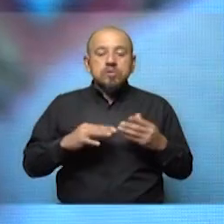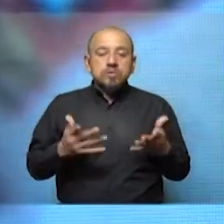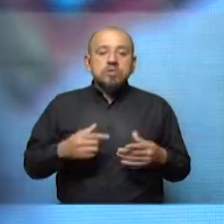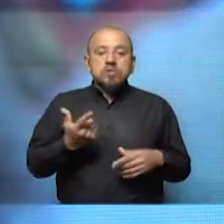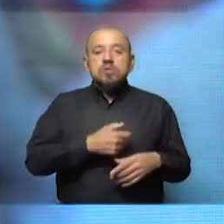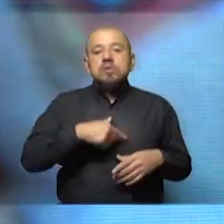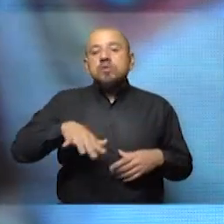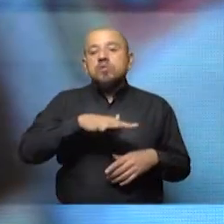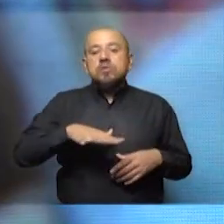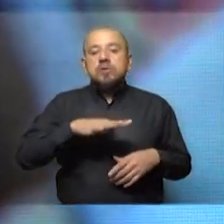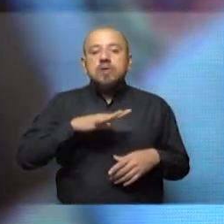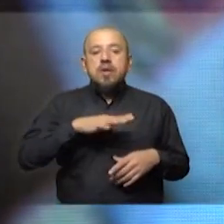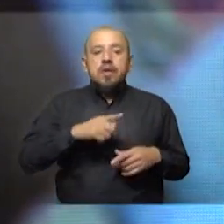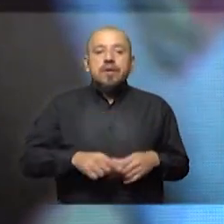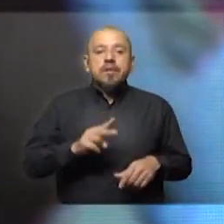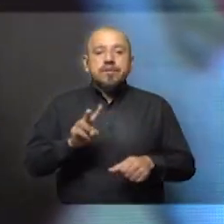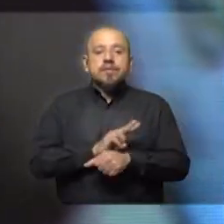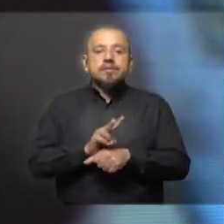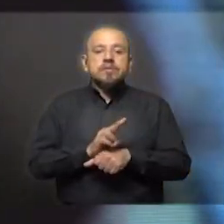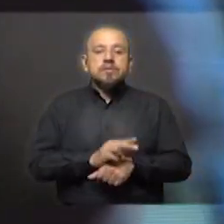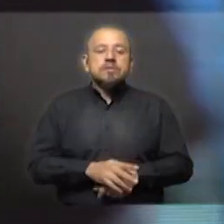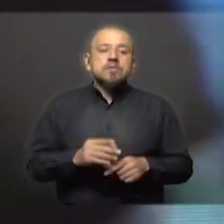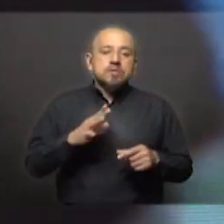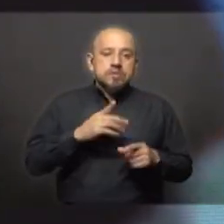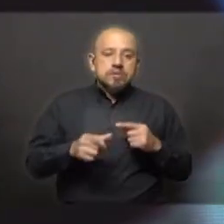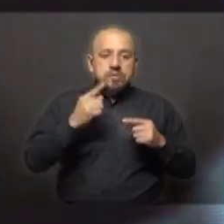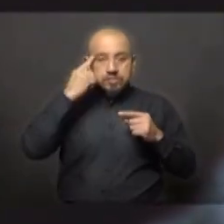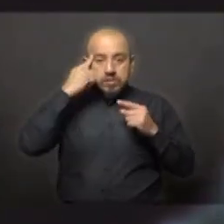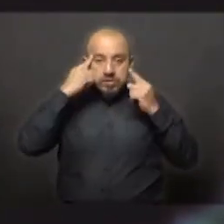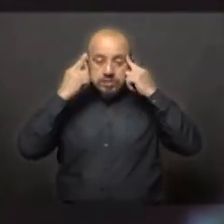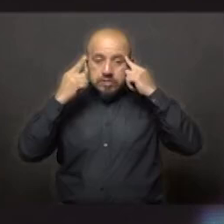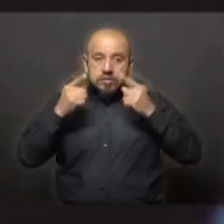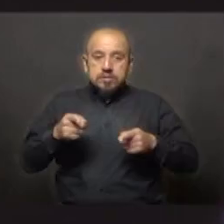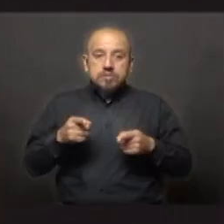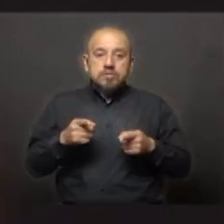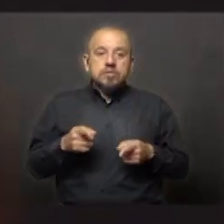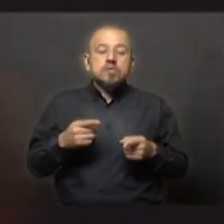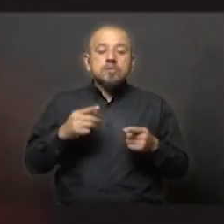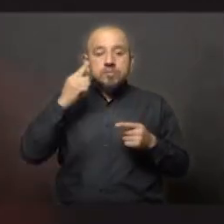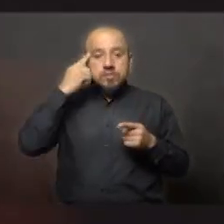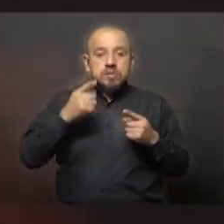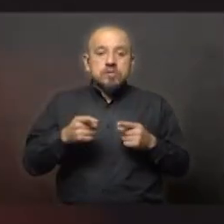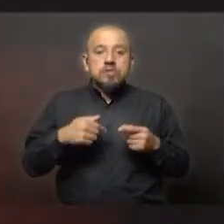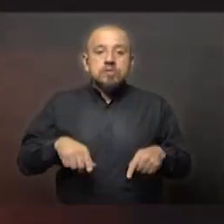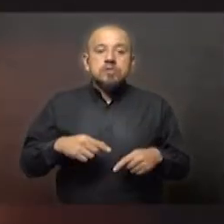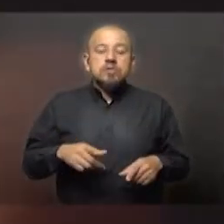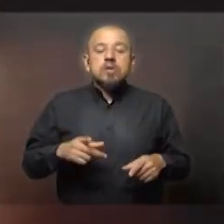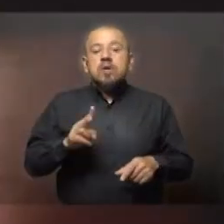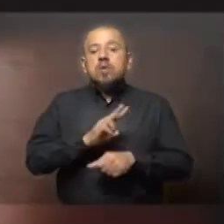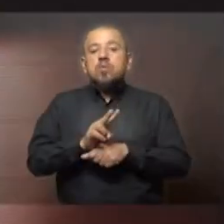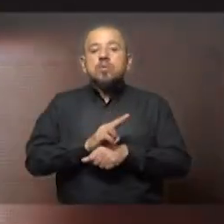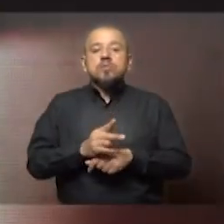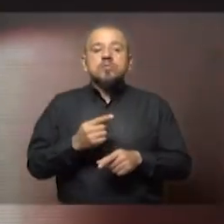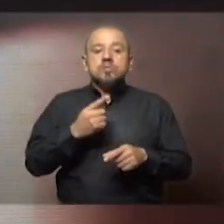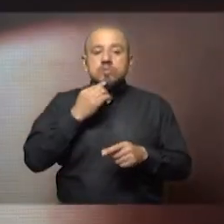todas las sociedades existe el cuidado debemos también pensarlo en contextos específicos o sea pensar el cuidado de forma situada